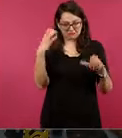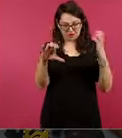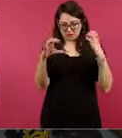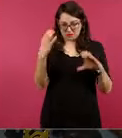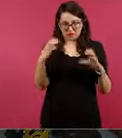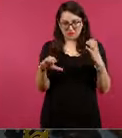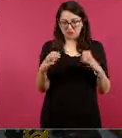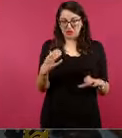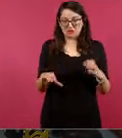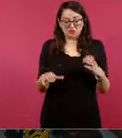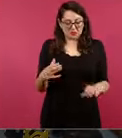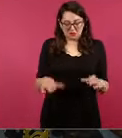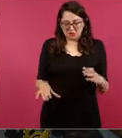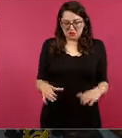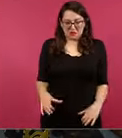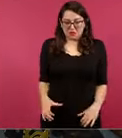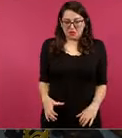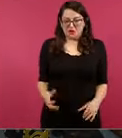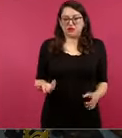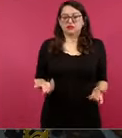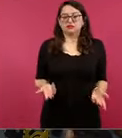Que están en las redes, ¿no?